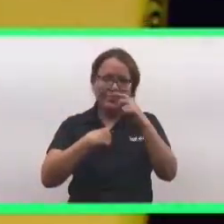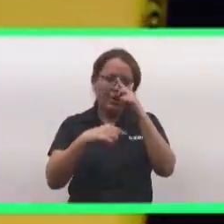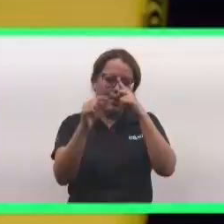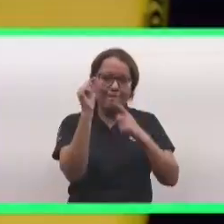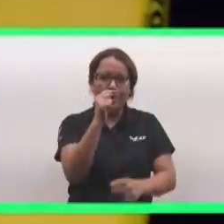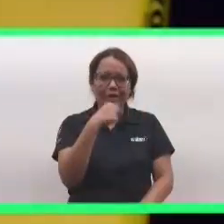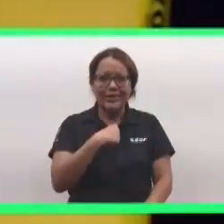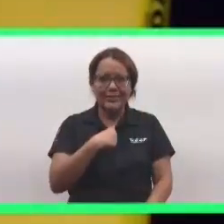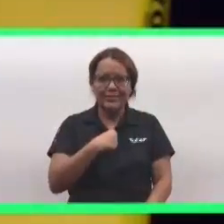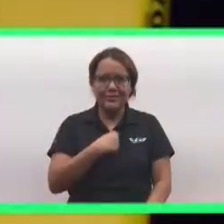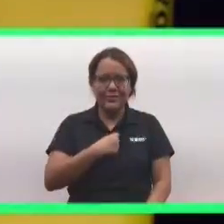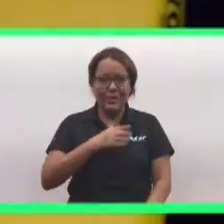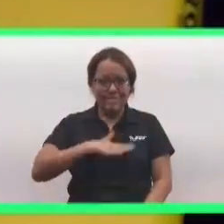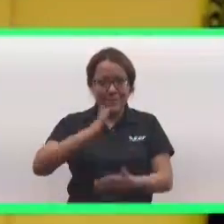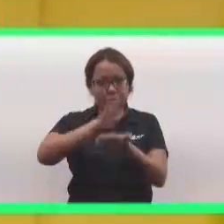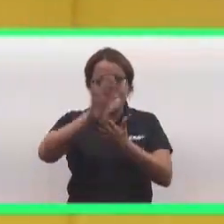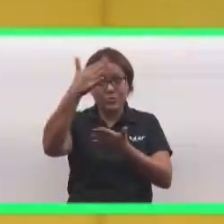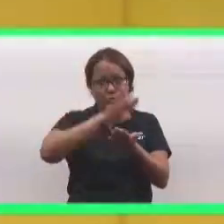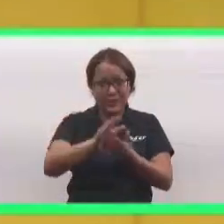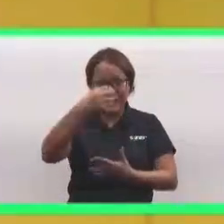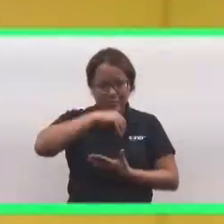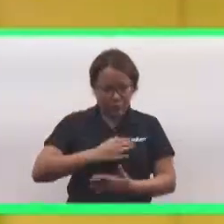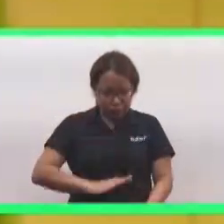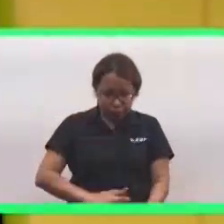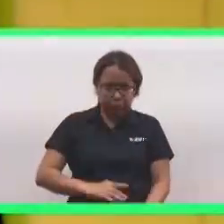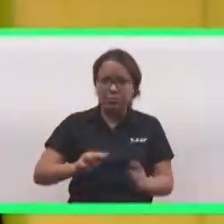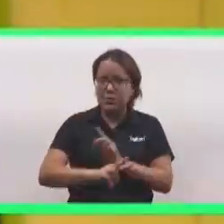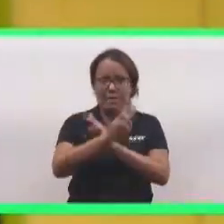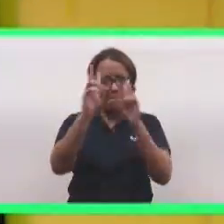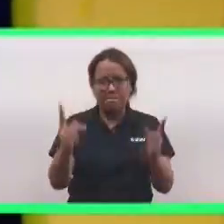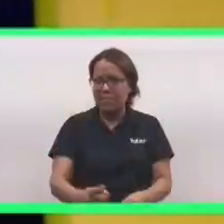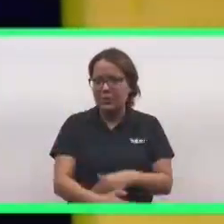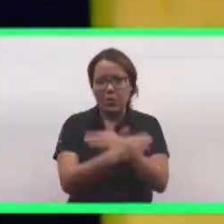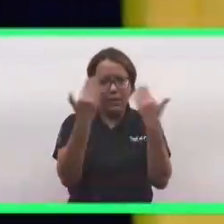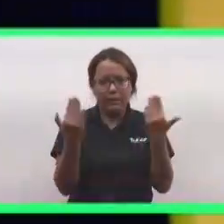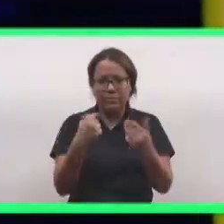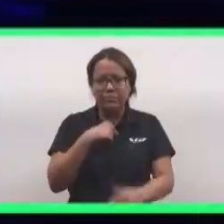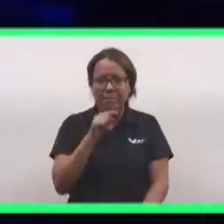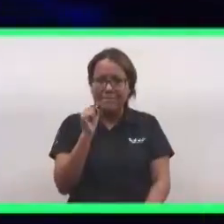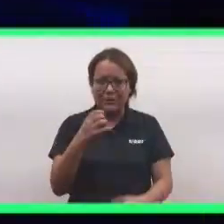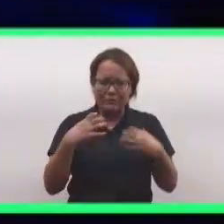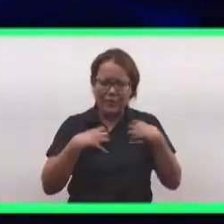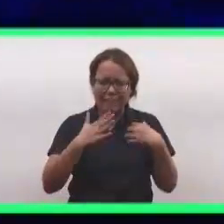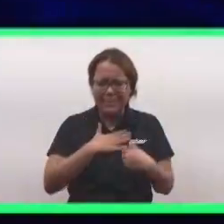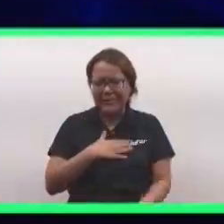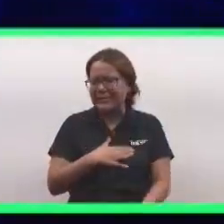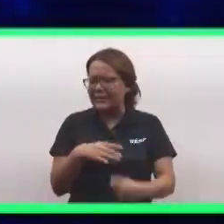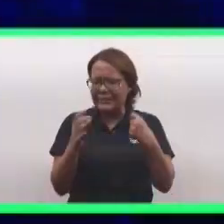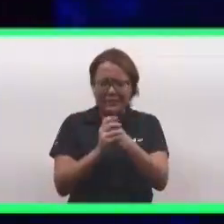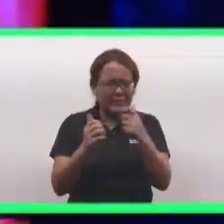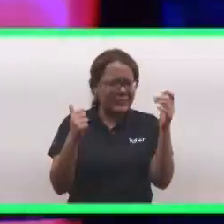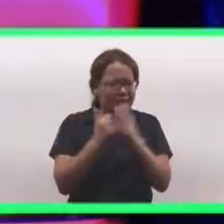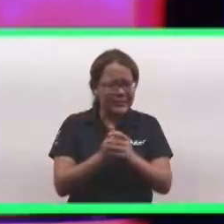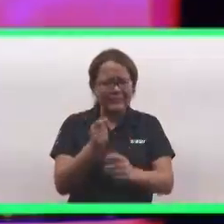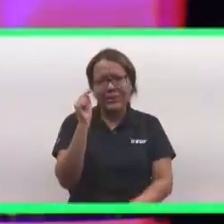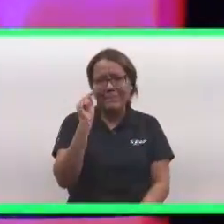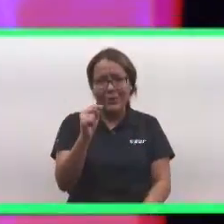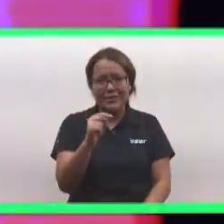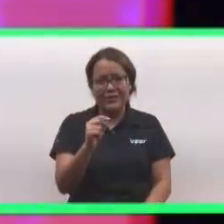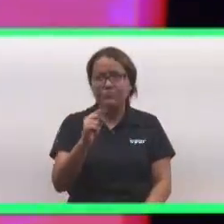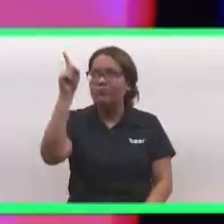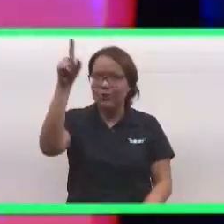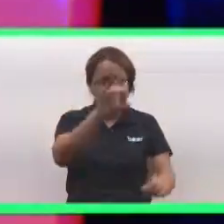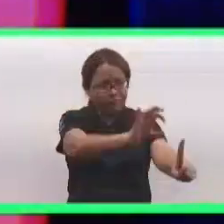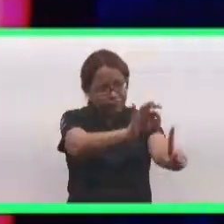fluir, a causa de ellos no tenemos paz, a causa de ellos nuestras vidas se enredan, por eso es que Dios nos separa y nos lleva a un